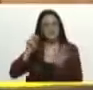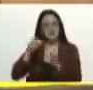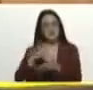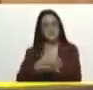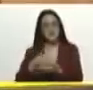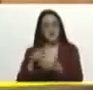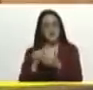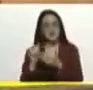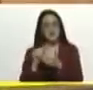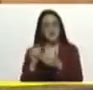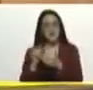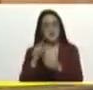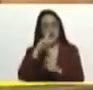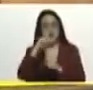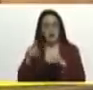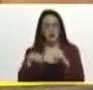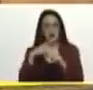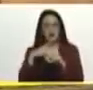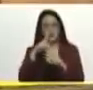millones de dólares al año.